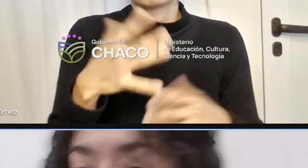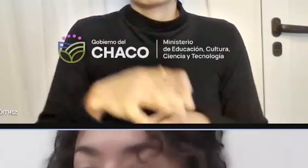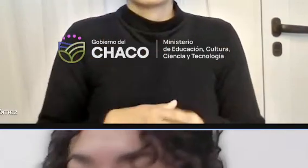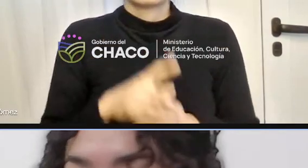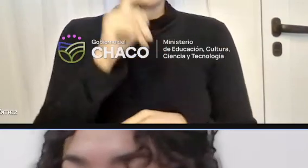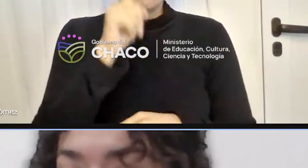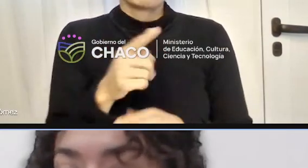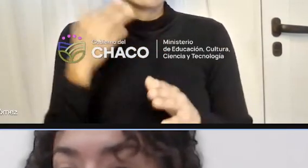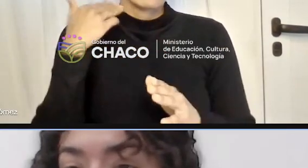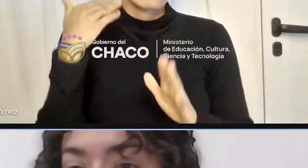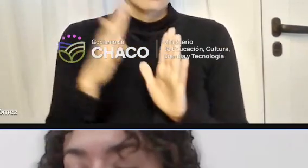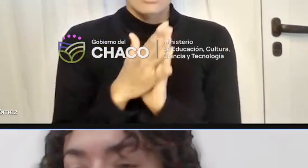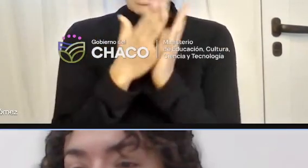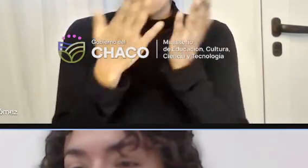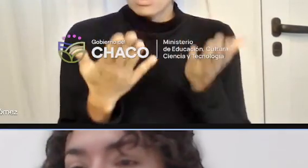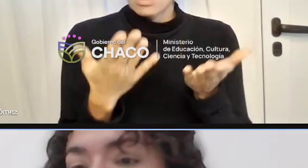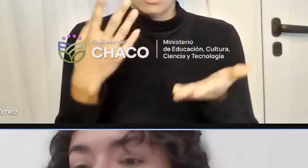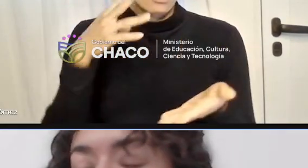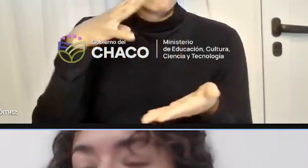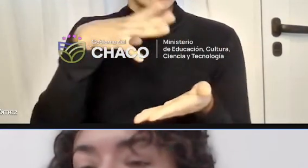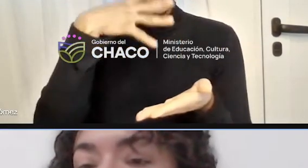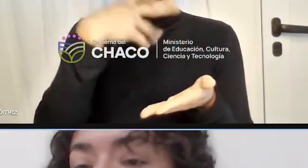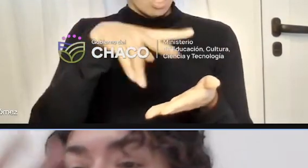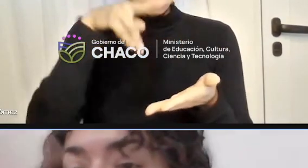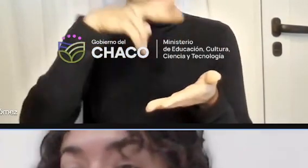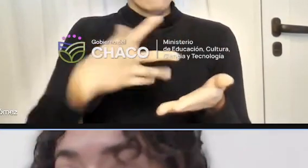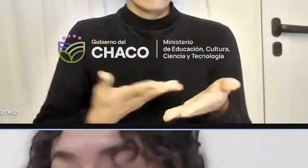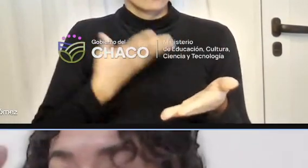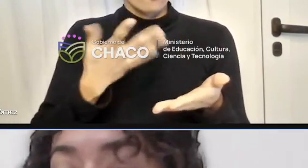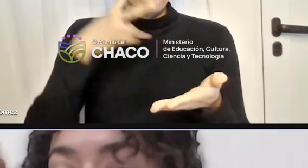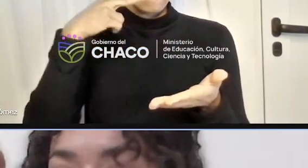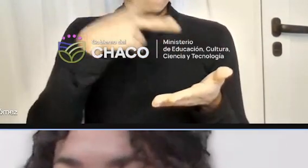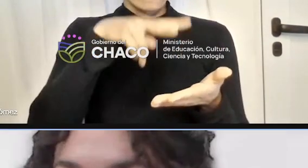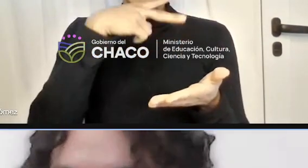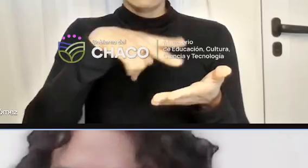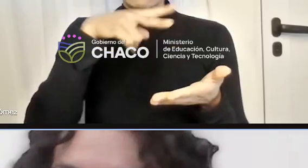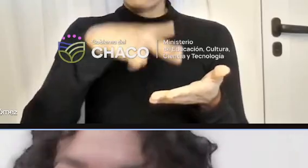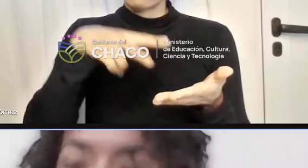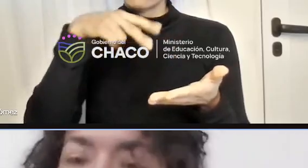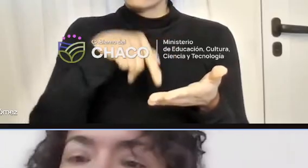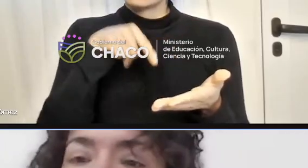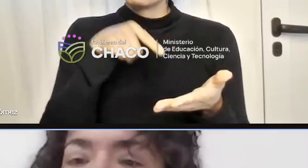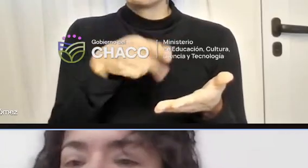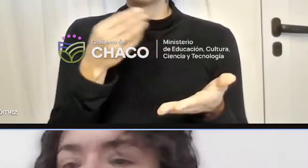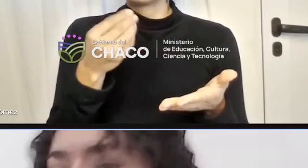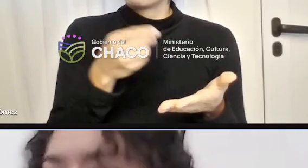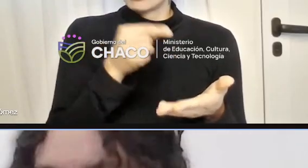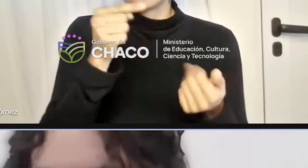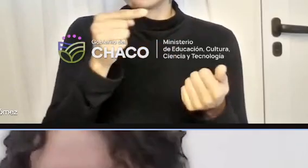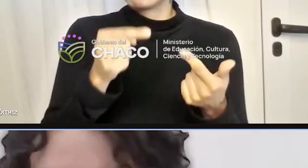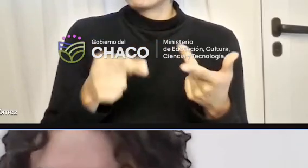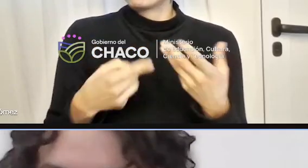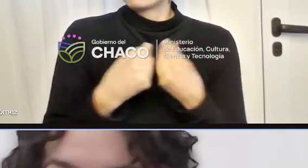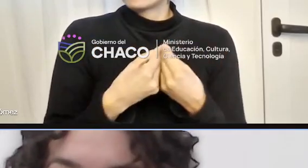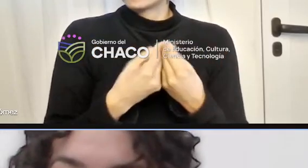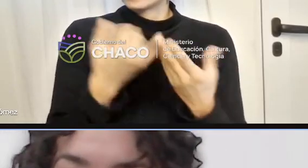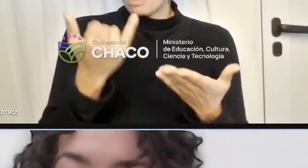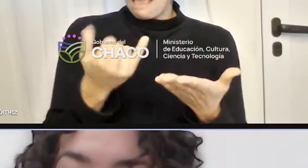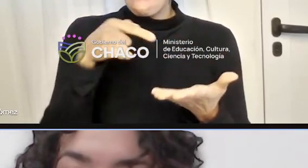Esta textualidad tiene muchos elementos, pero toma